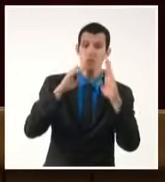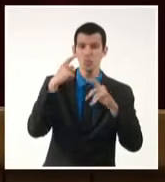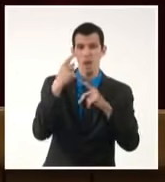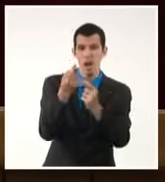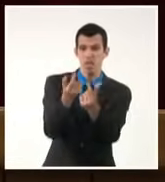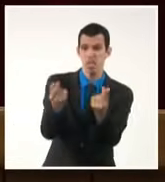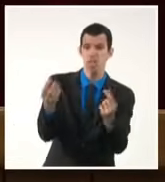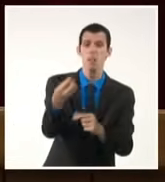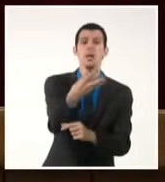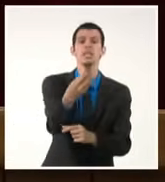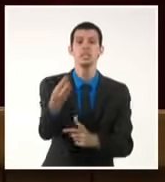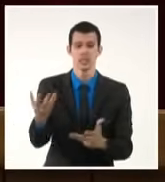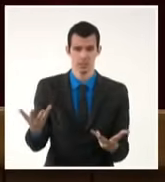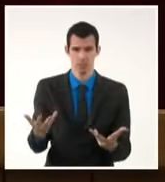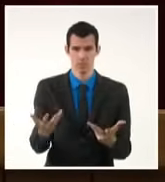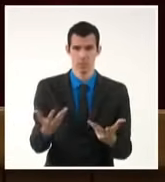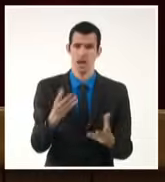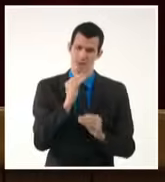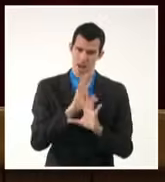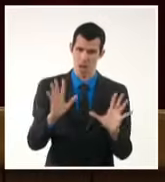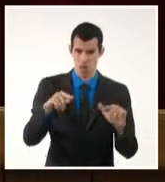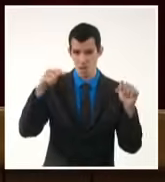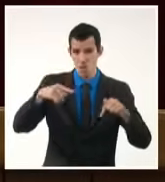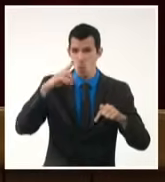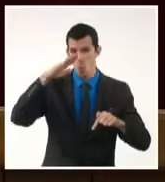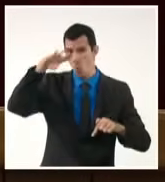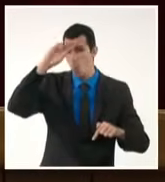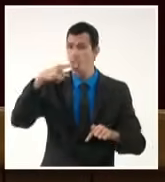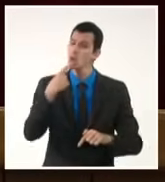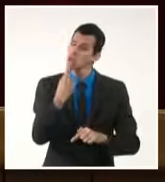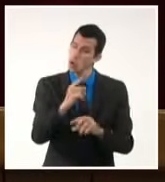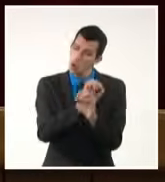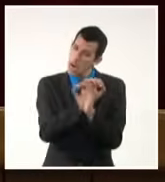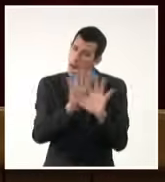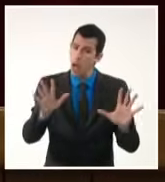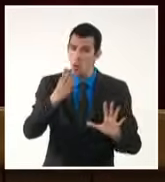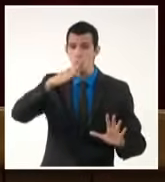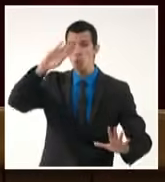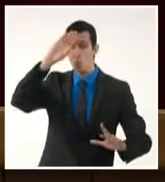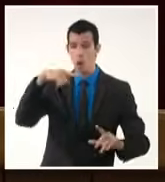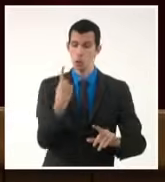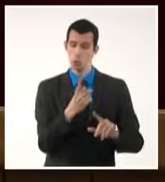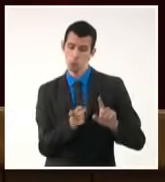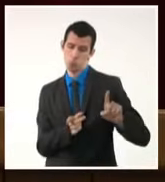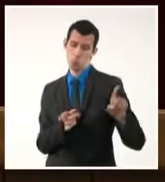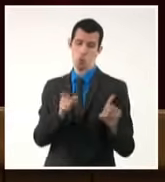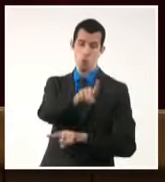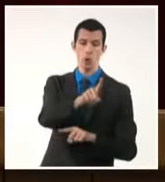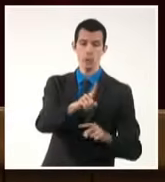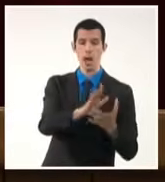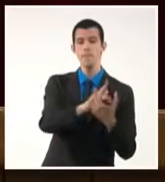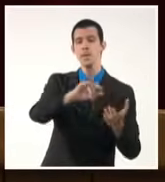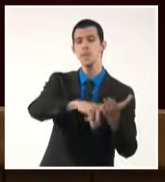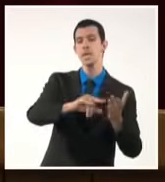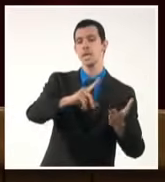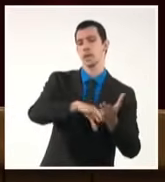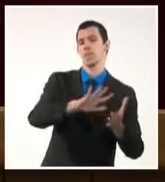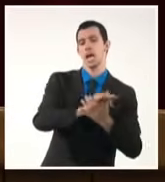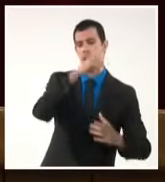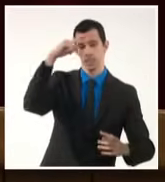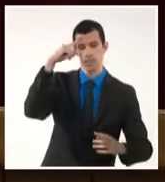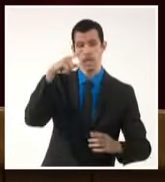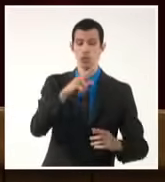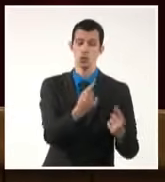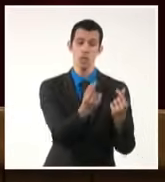que para nada existe un paquete neoliberal contra el pueblo, ni una cruzada contra las MIPYMES, ni la eliminación de la